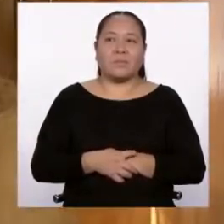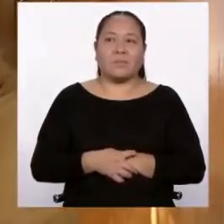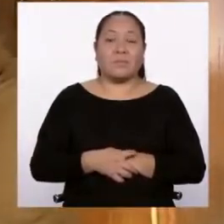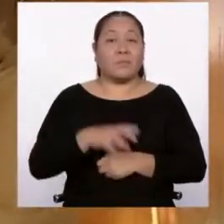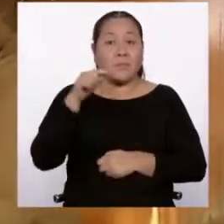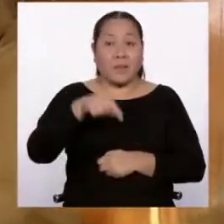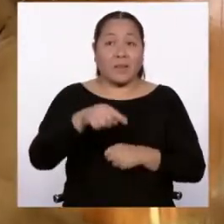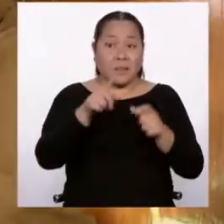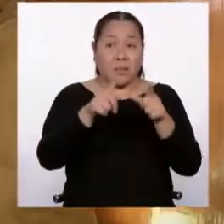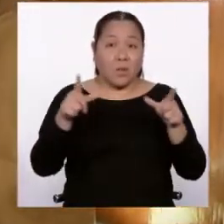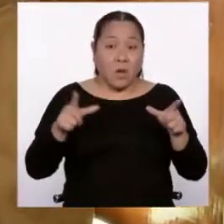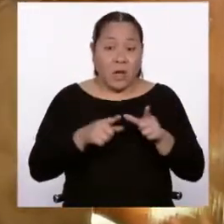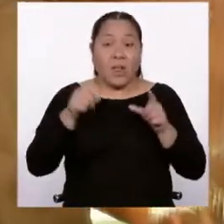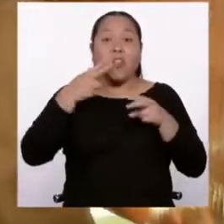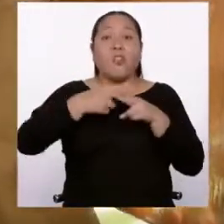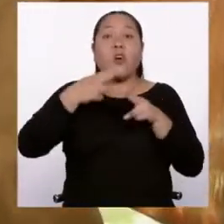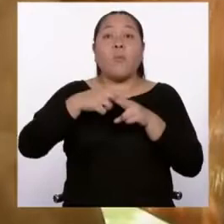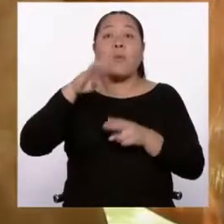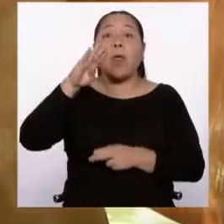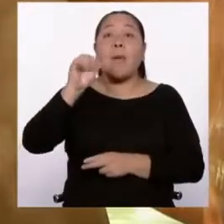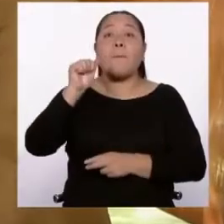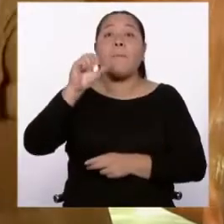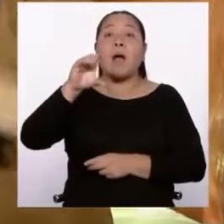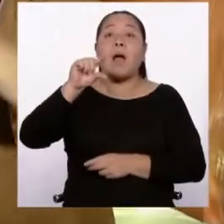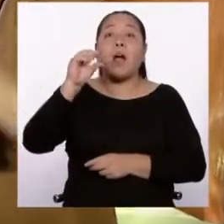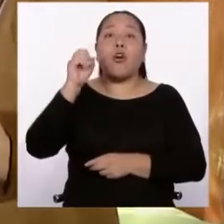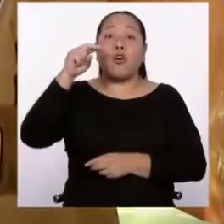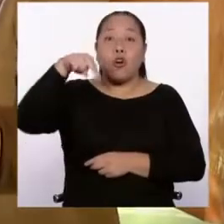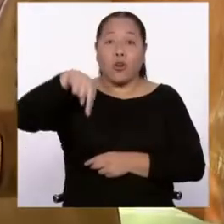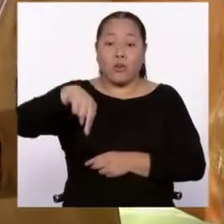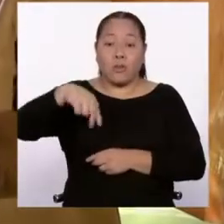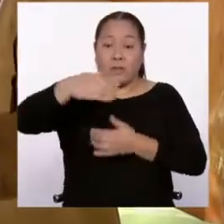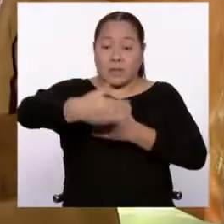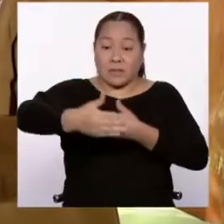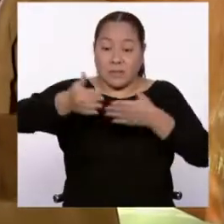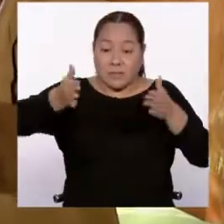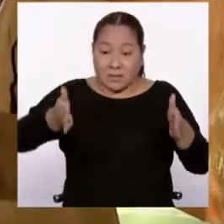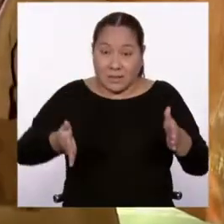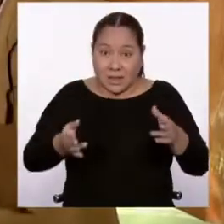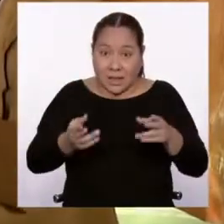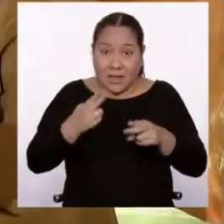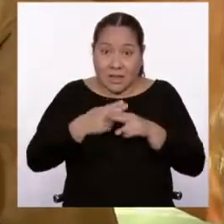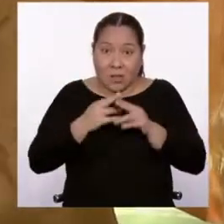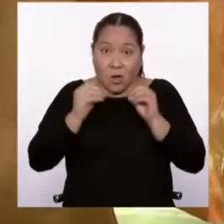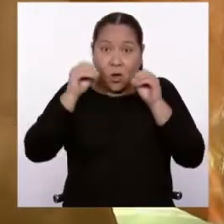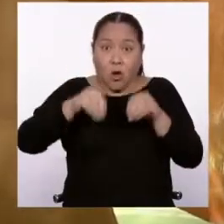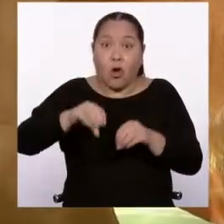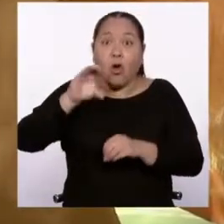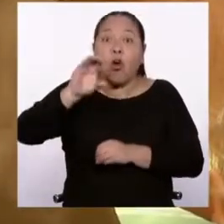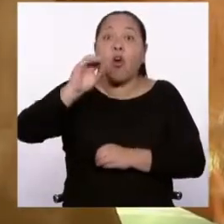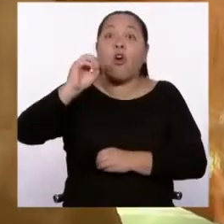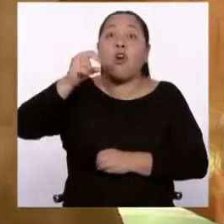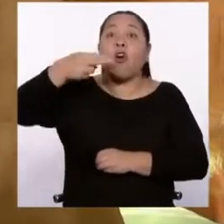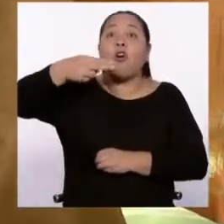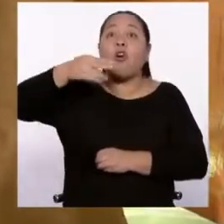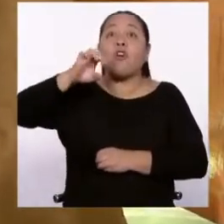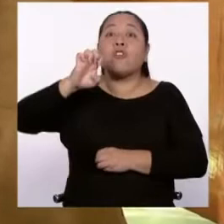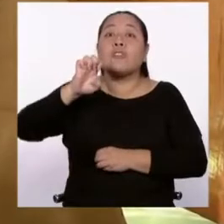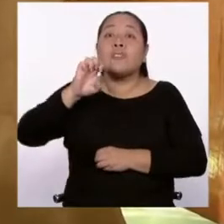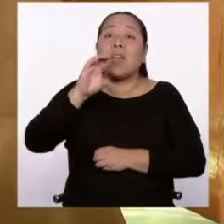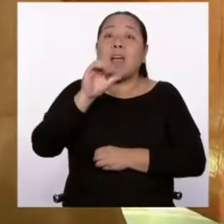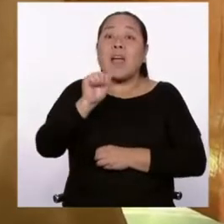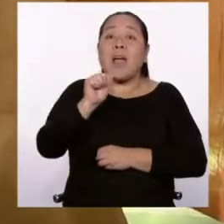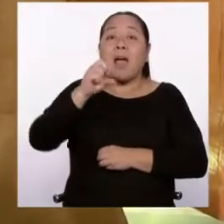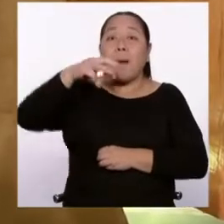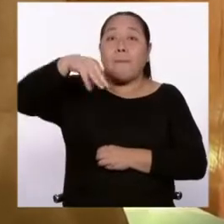Este tipo de vagón se conoce como coche cama y este espacio se llama cabina dormitorio. Este